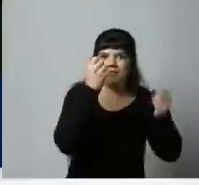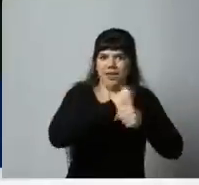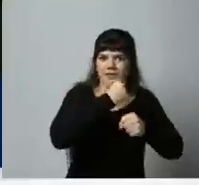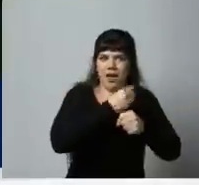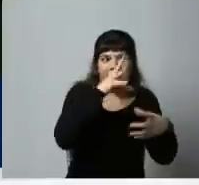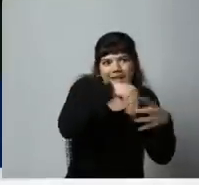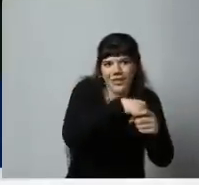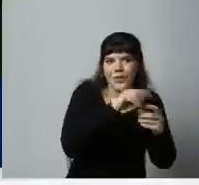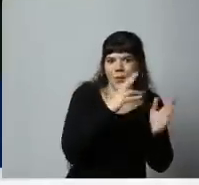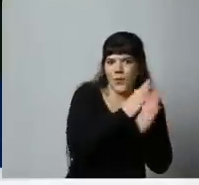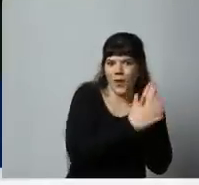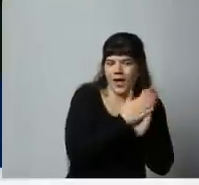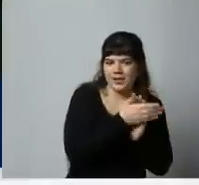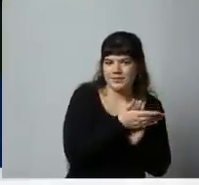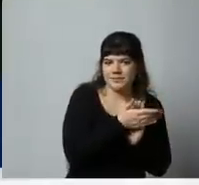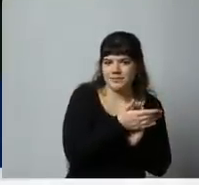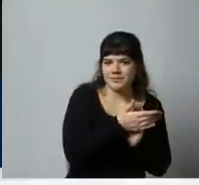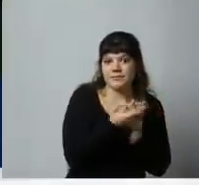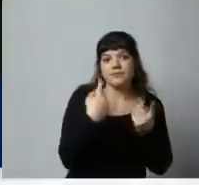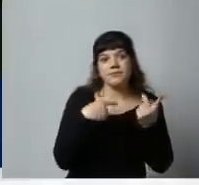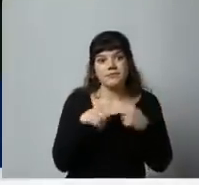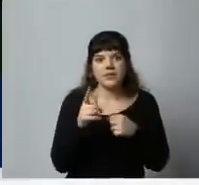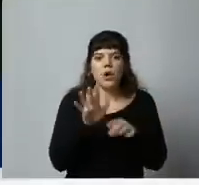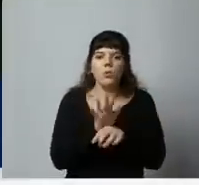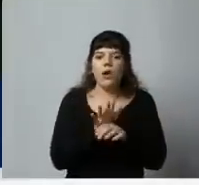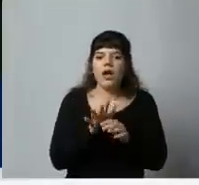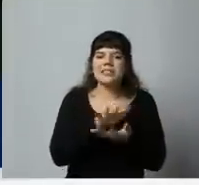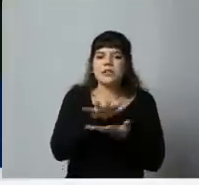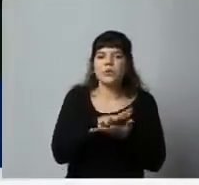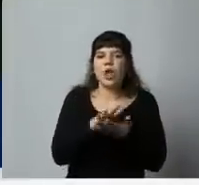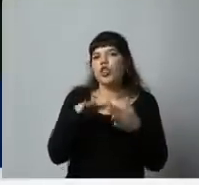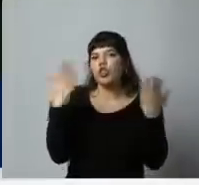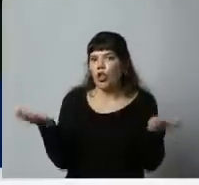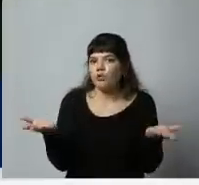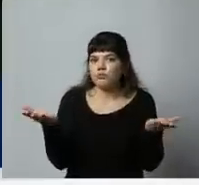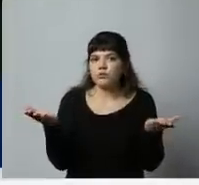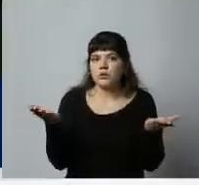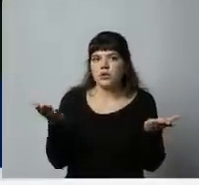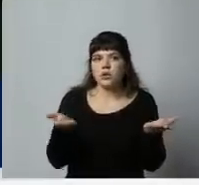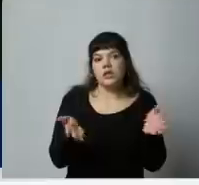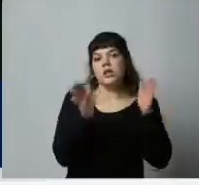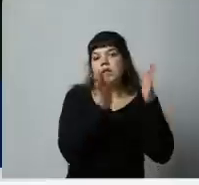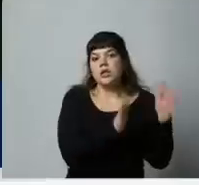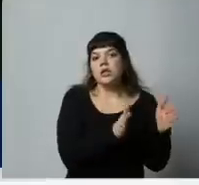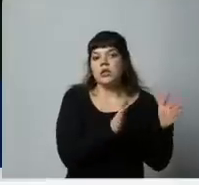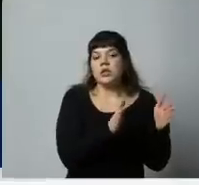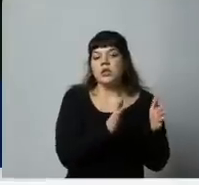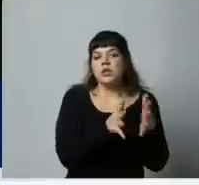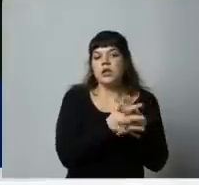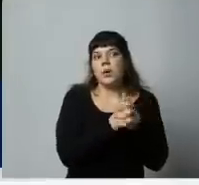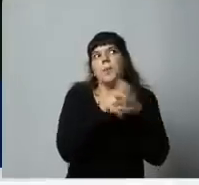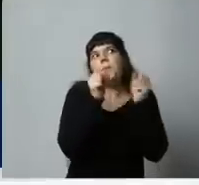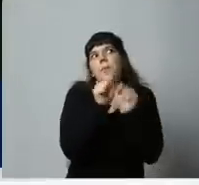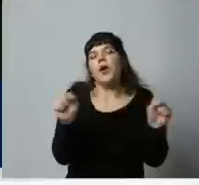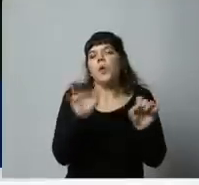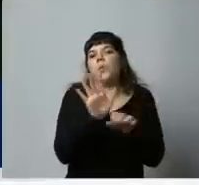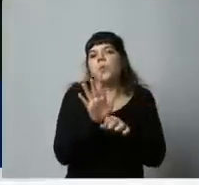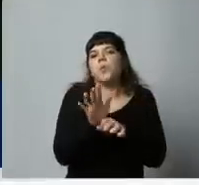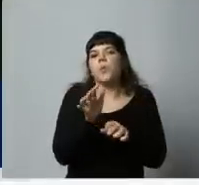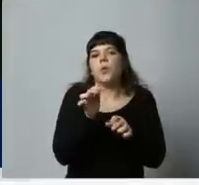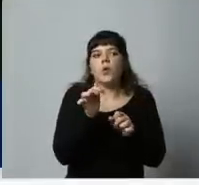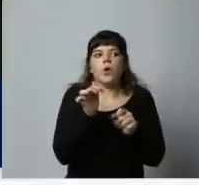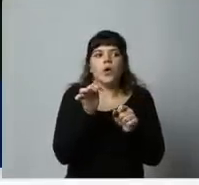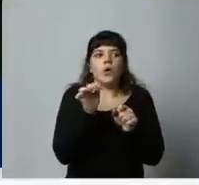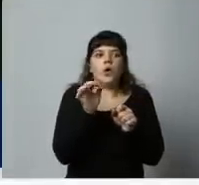No aquí nosotros tenemos dos columnas en las cual este podríamos sostener que hubo